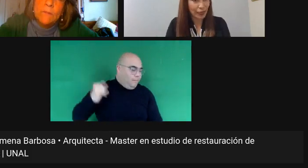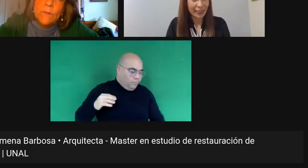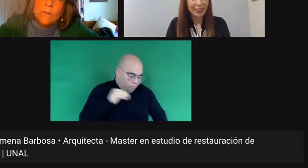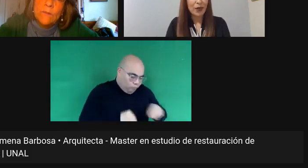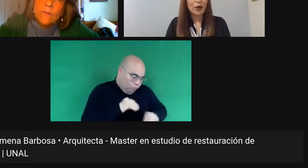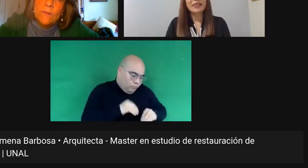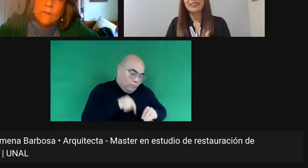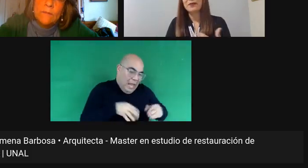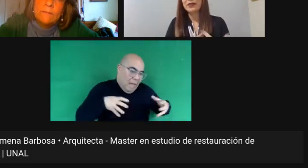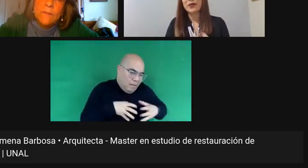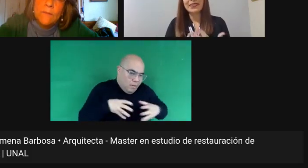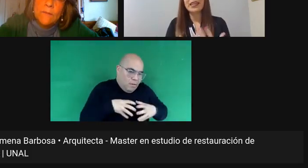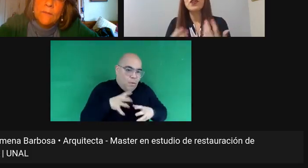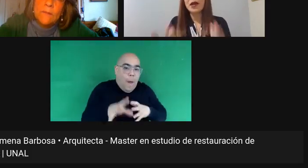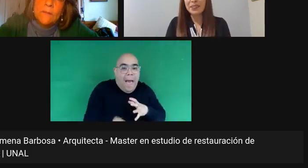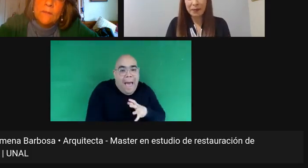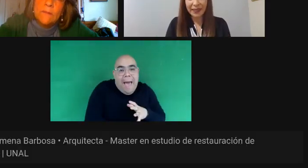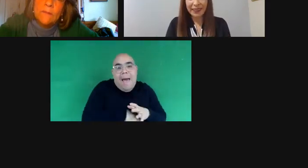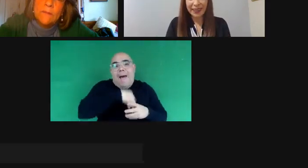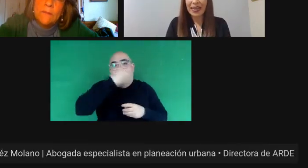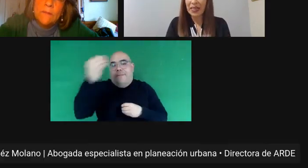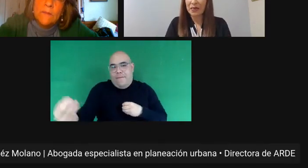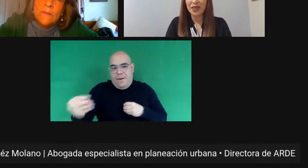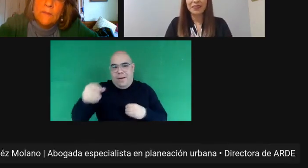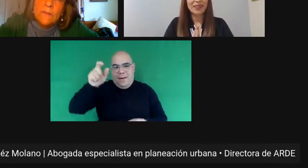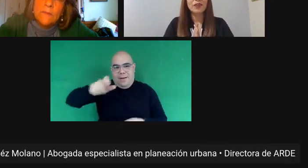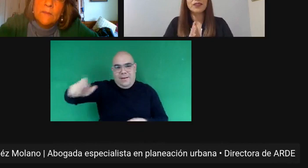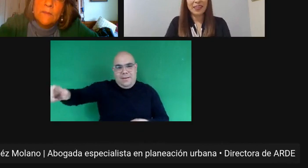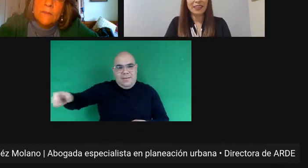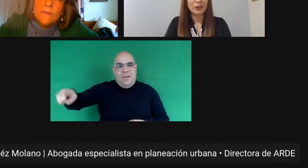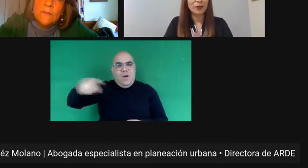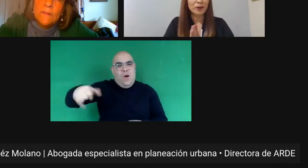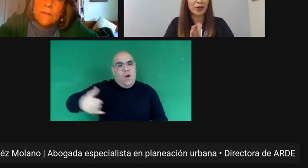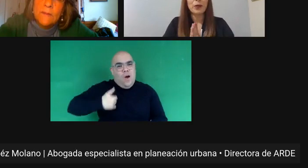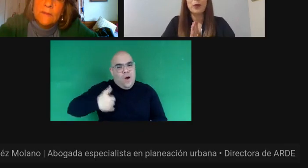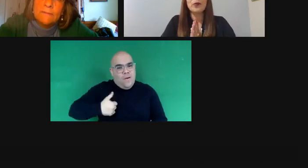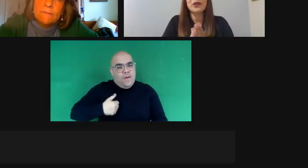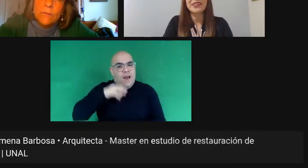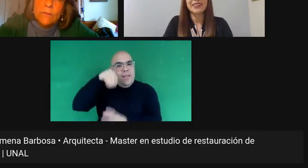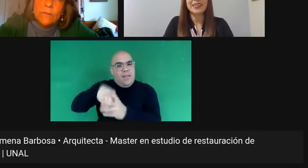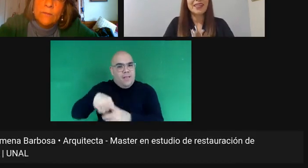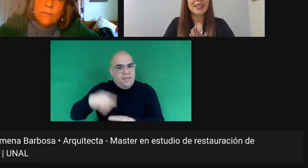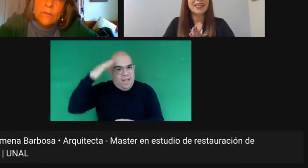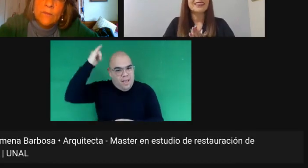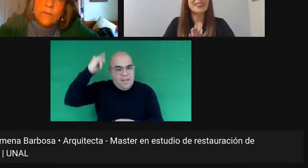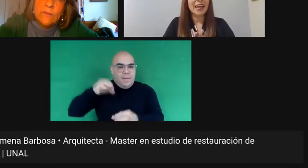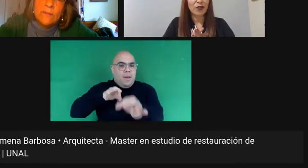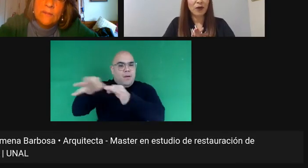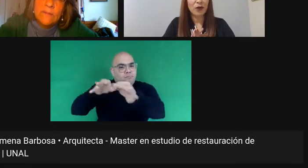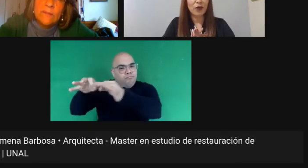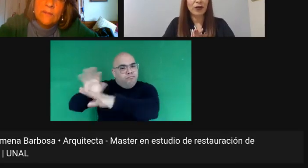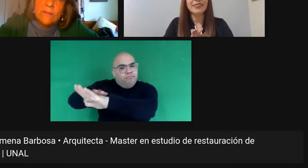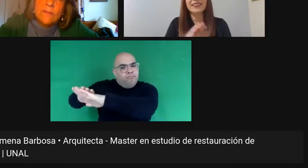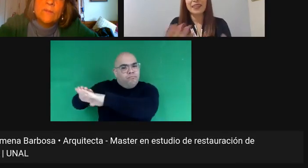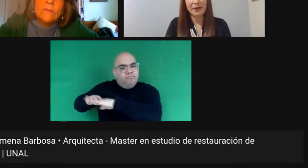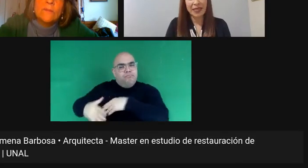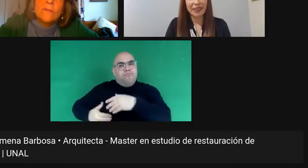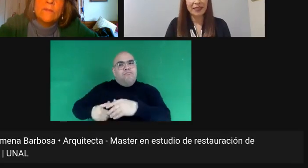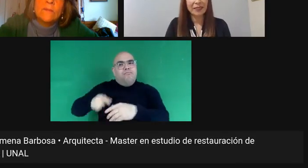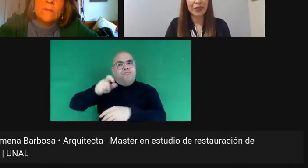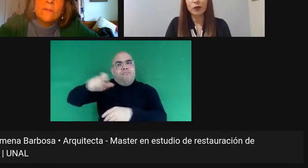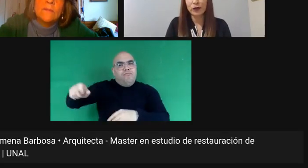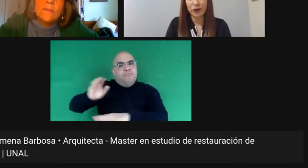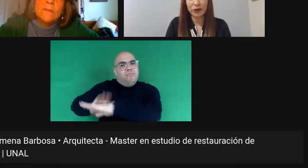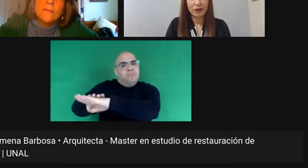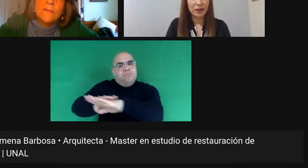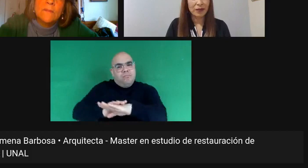estos jóvenes o a estas personas que no hacen parte de la academia? ¿Qué consideras tú? ¿Cómo podría ser este diálogo o estas